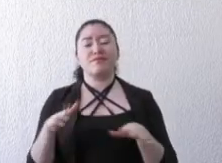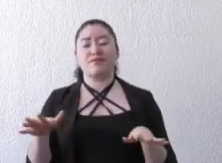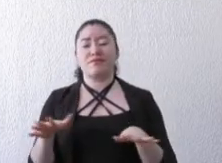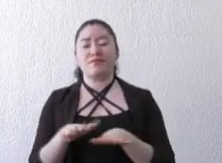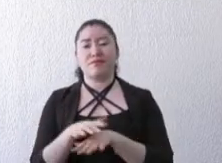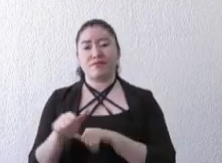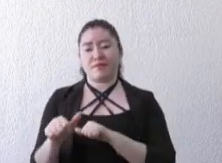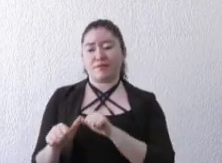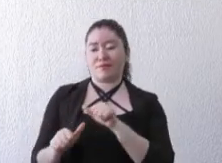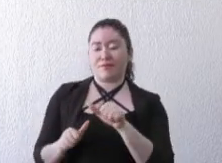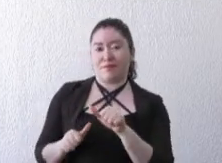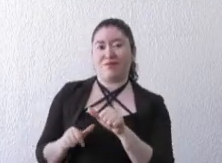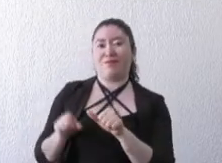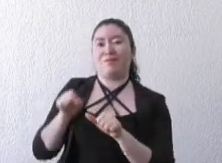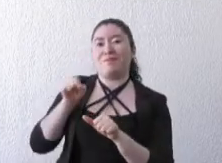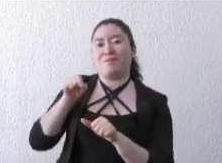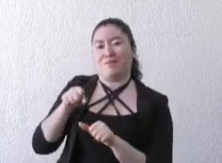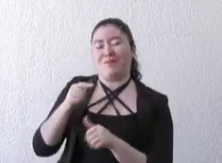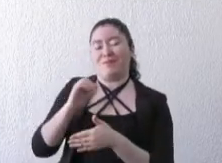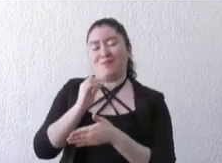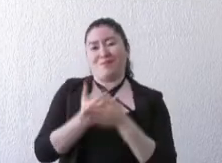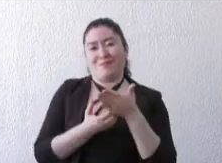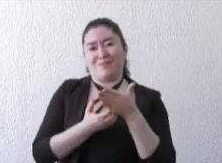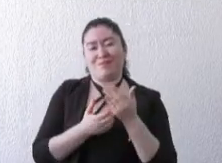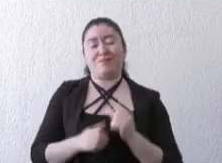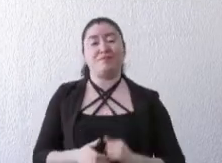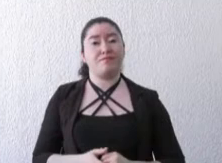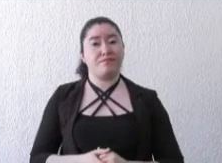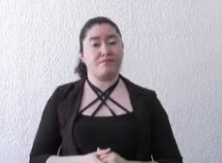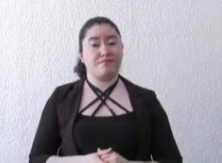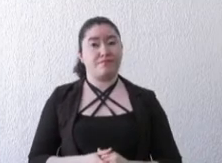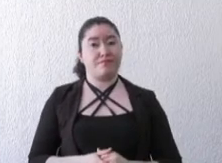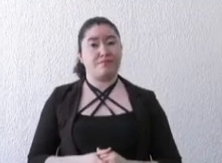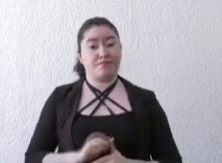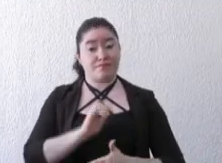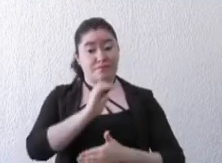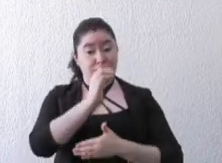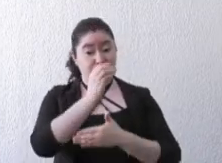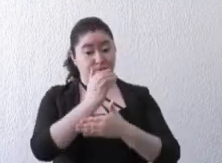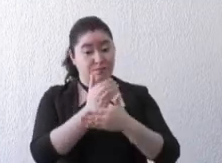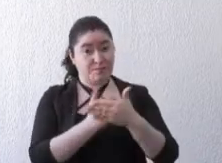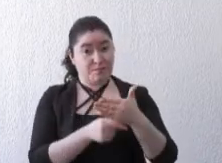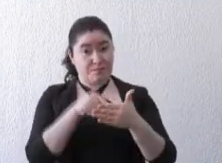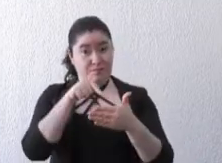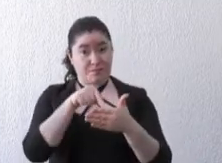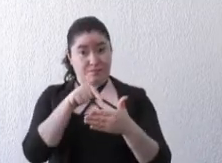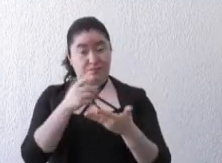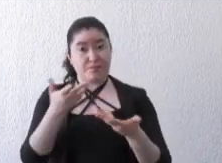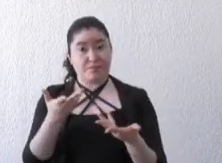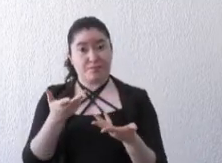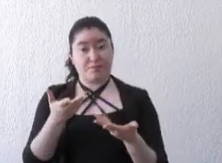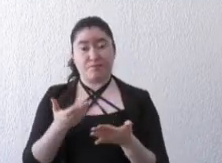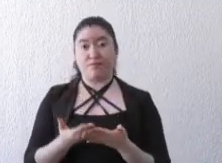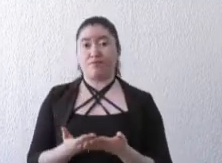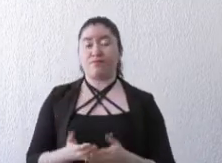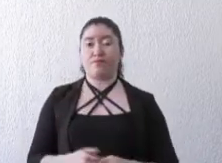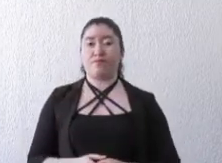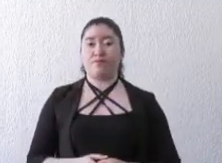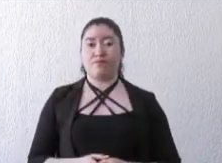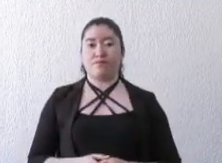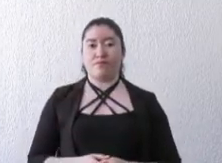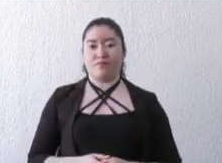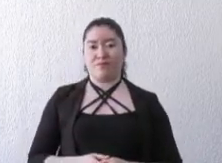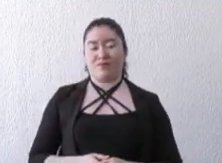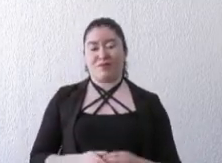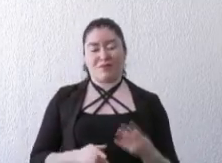esta contratación de empresas privadas. Este contrato viene la división de cuatro